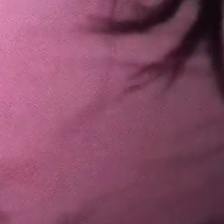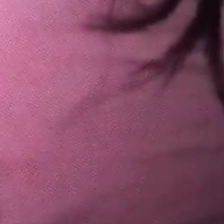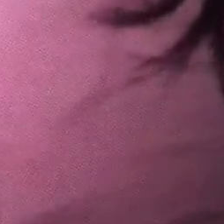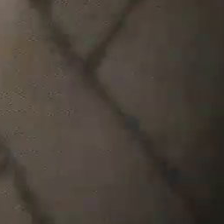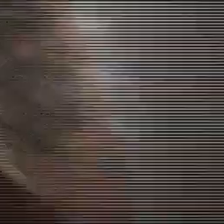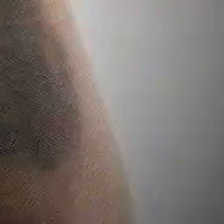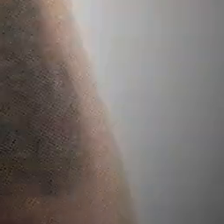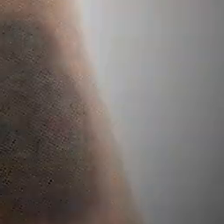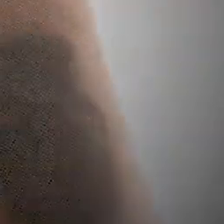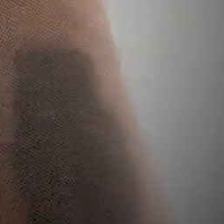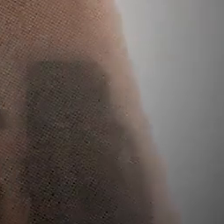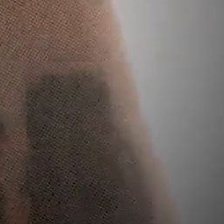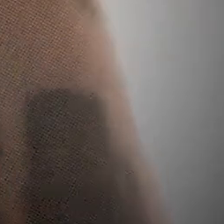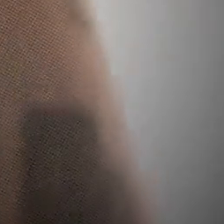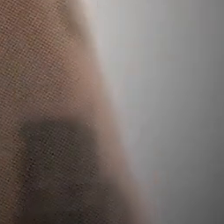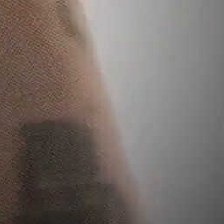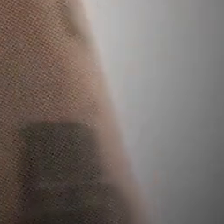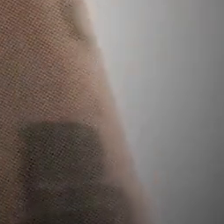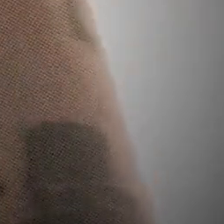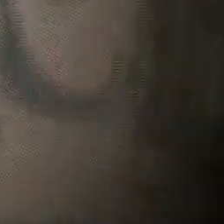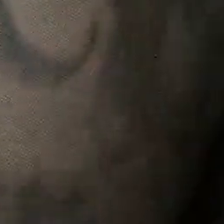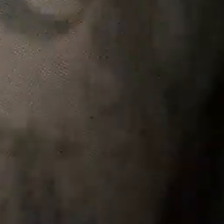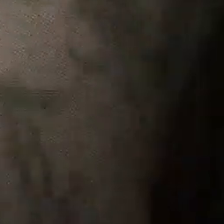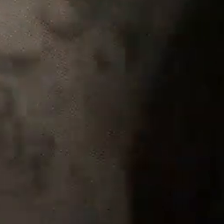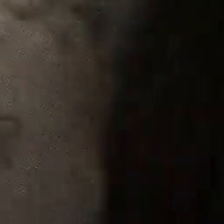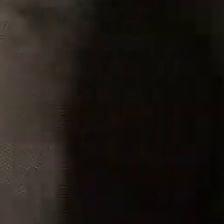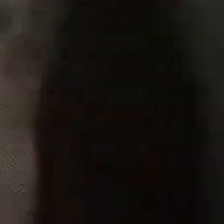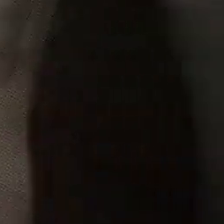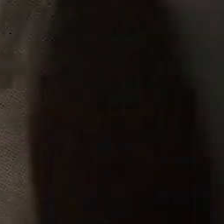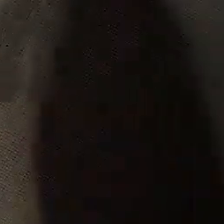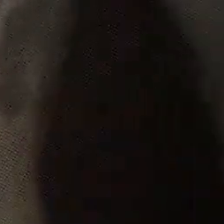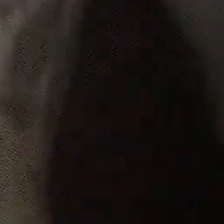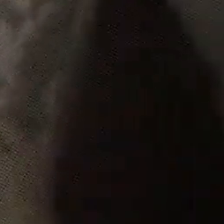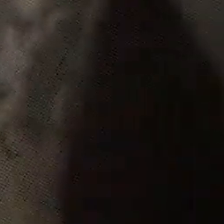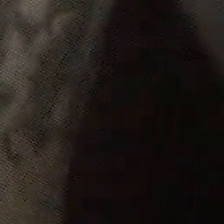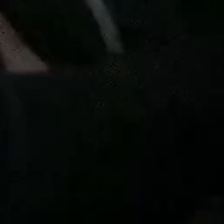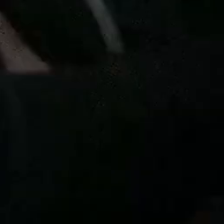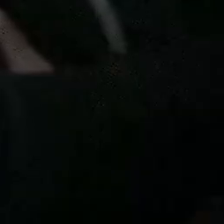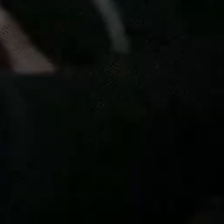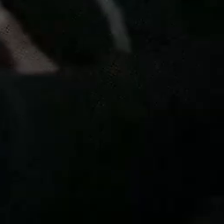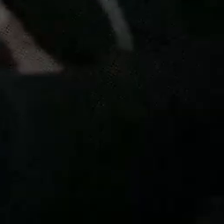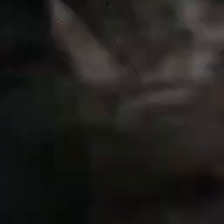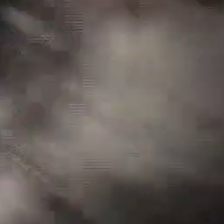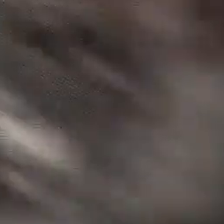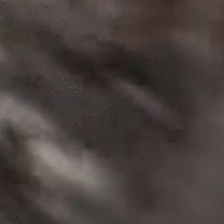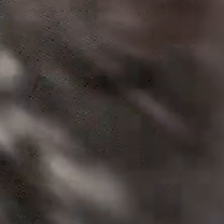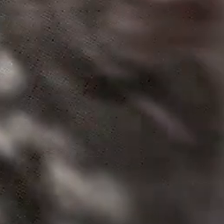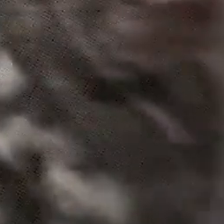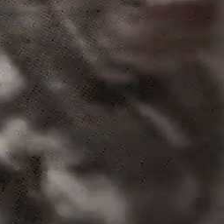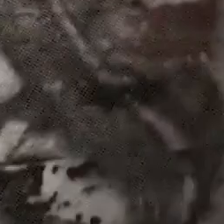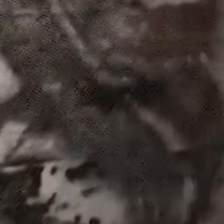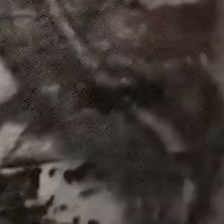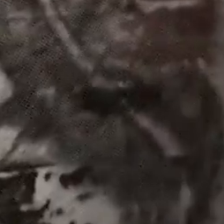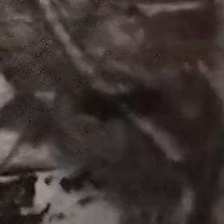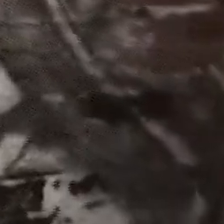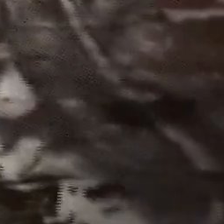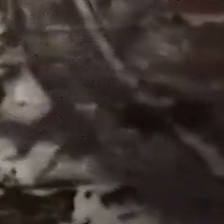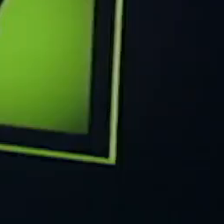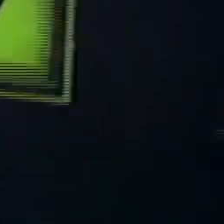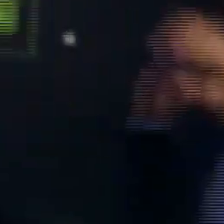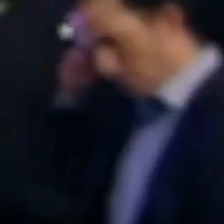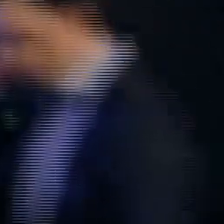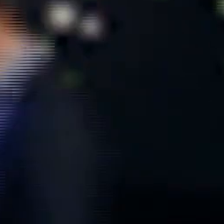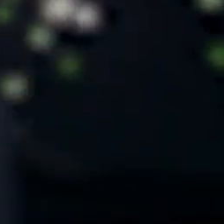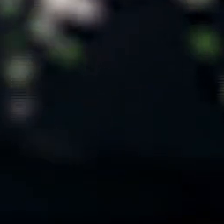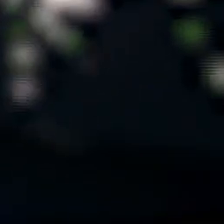y sangre. Los tatuajes con los que expresan su pertenencia simbolizan el vínculo indestructible que les une a las